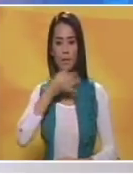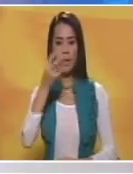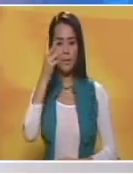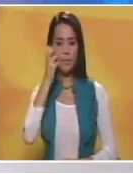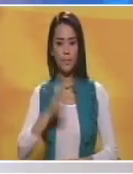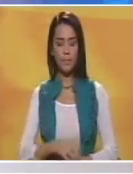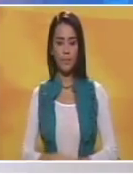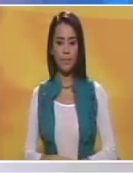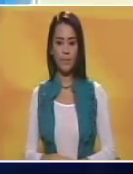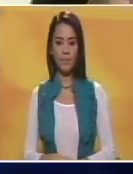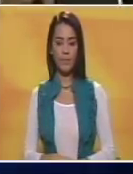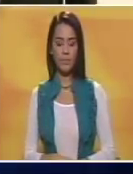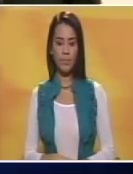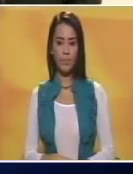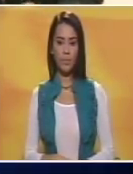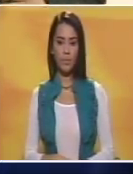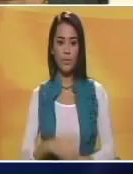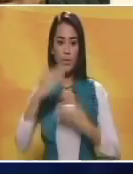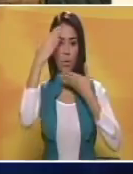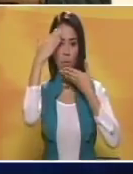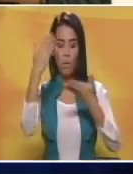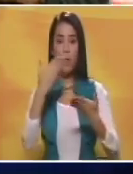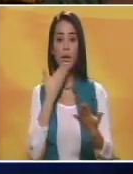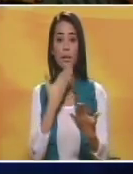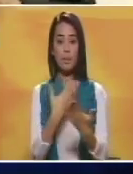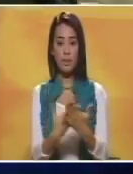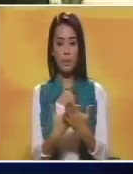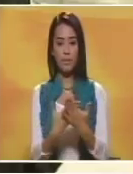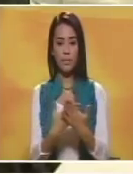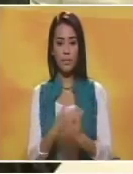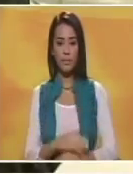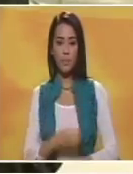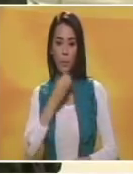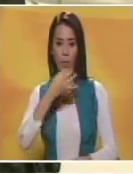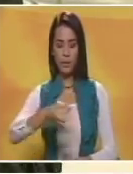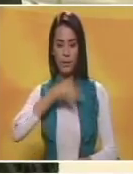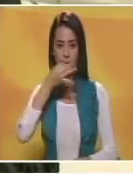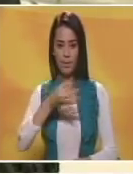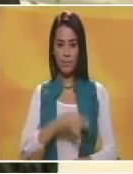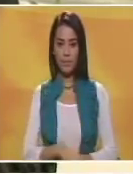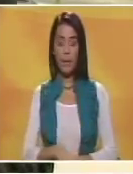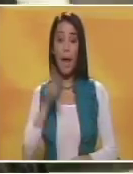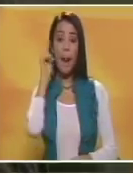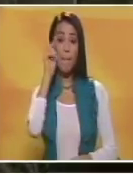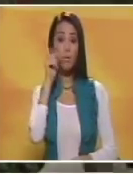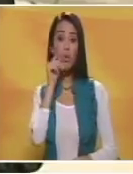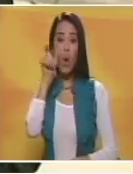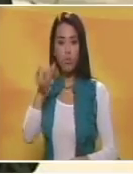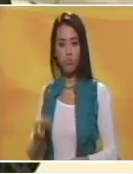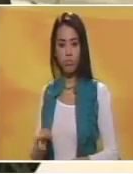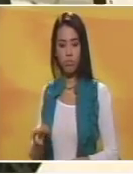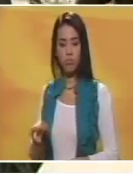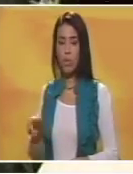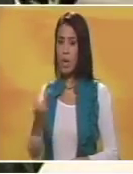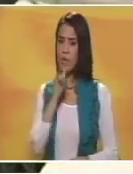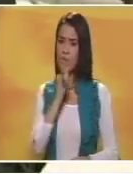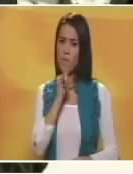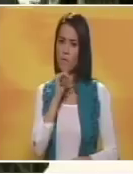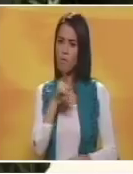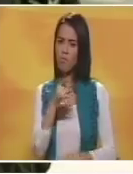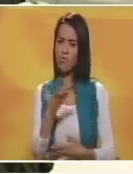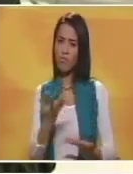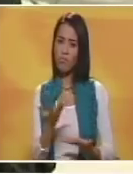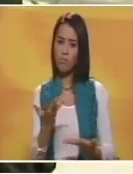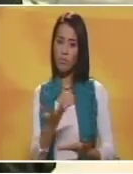Santiago, te escuchamos. Hola, muchísimas gracias, amigos. Buenas tardes. El profesor Olmos señaló que las razones son